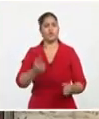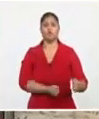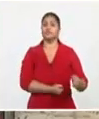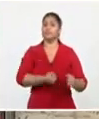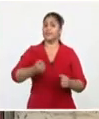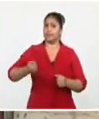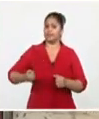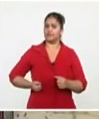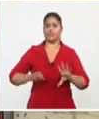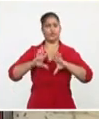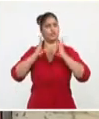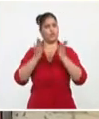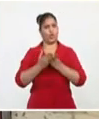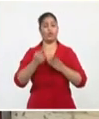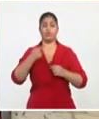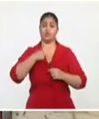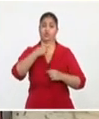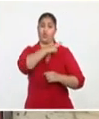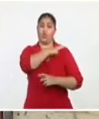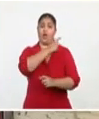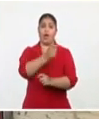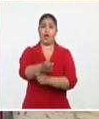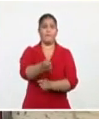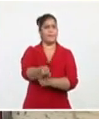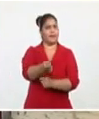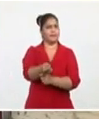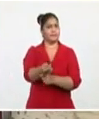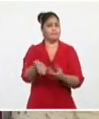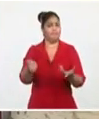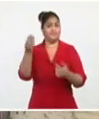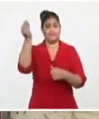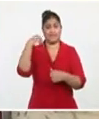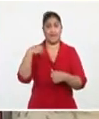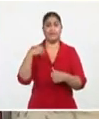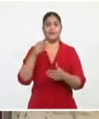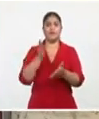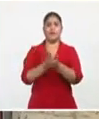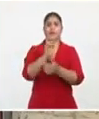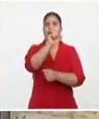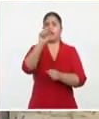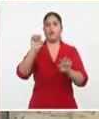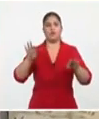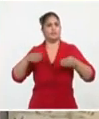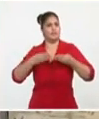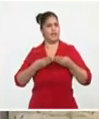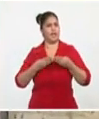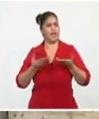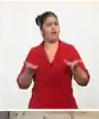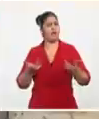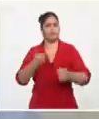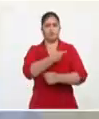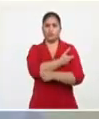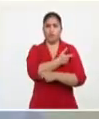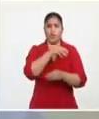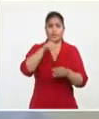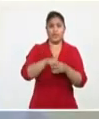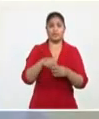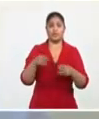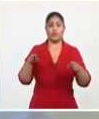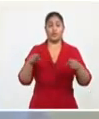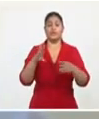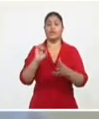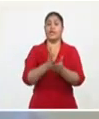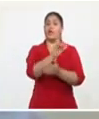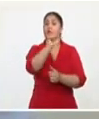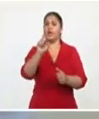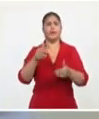en vano. Mira, yo soy maestra. ¿Desde cuándo no voy un agua? Con la vacuna, tranquila, me cola todo el mundo y se la puso. A ver si